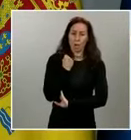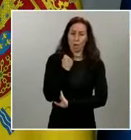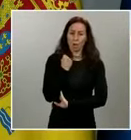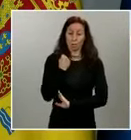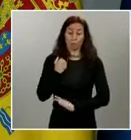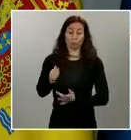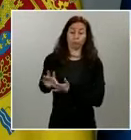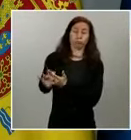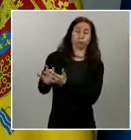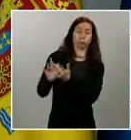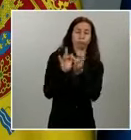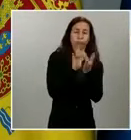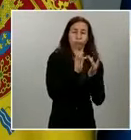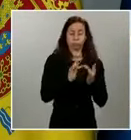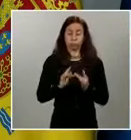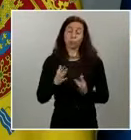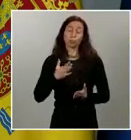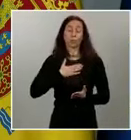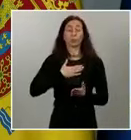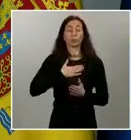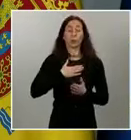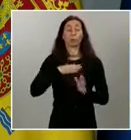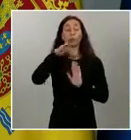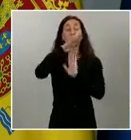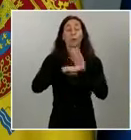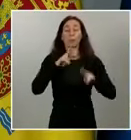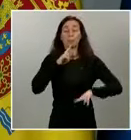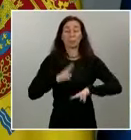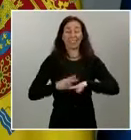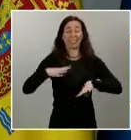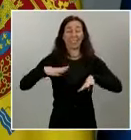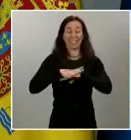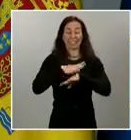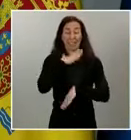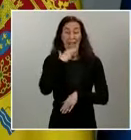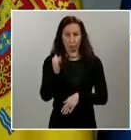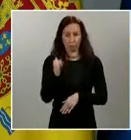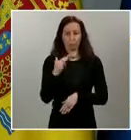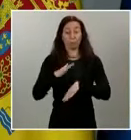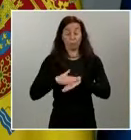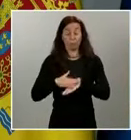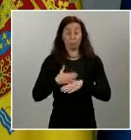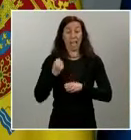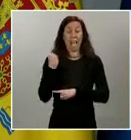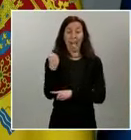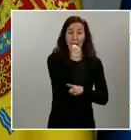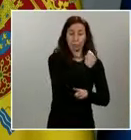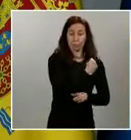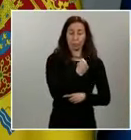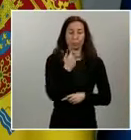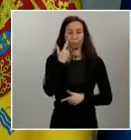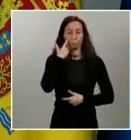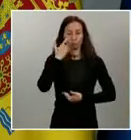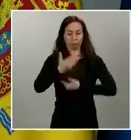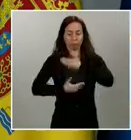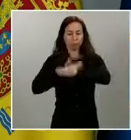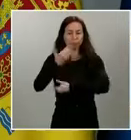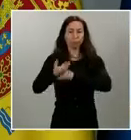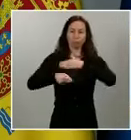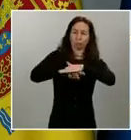nuestro programa Red Azul, los servicios de atención al sector, agilizando los procedimientos y las medidas de